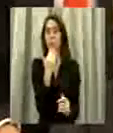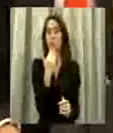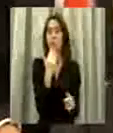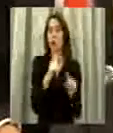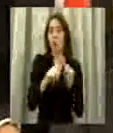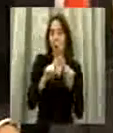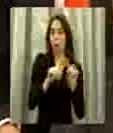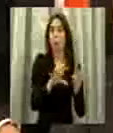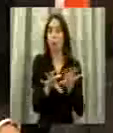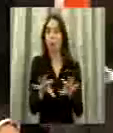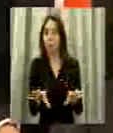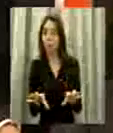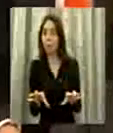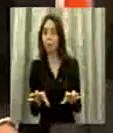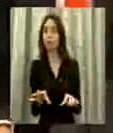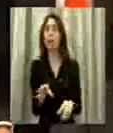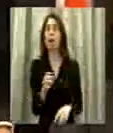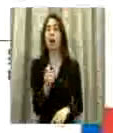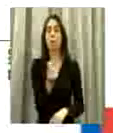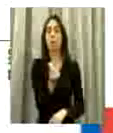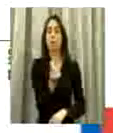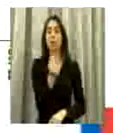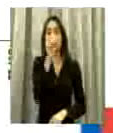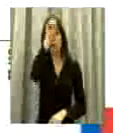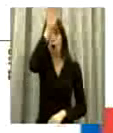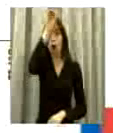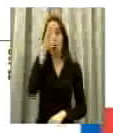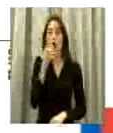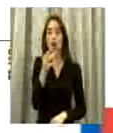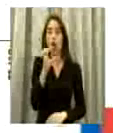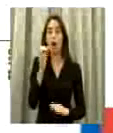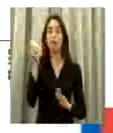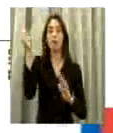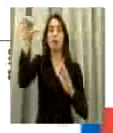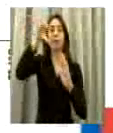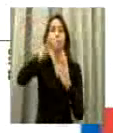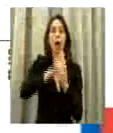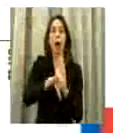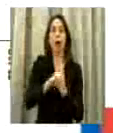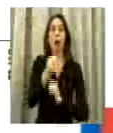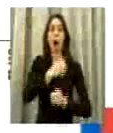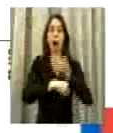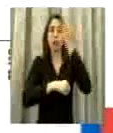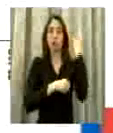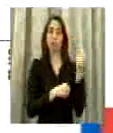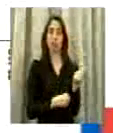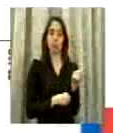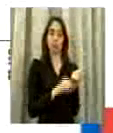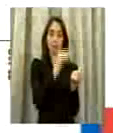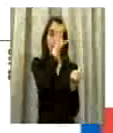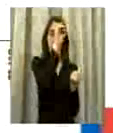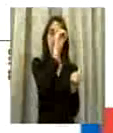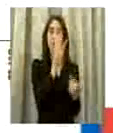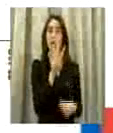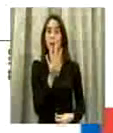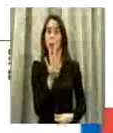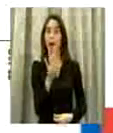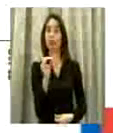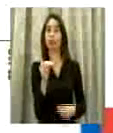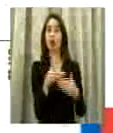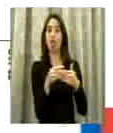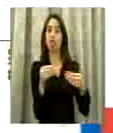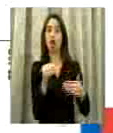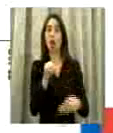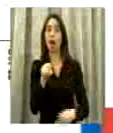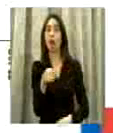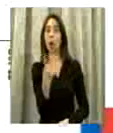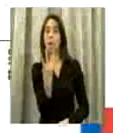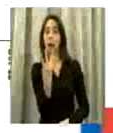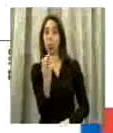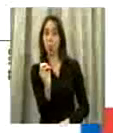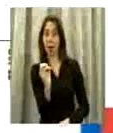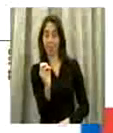otro elemento, la caída en el precio del cobre. El precio del cobre, el año pasado teníamos precios del cobre en torno a $4.40